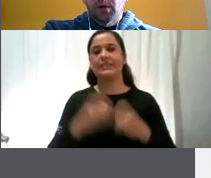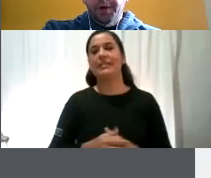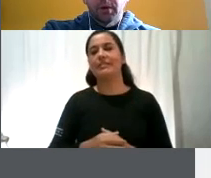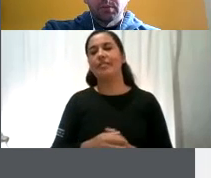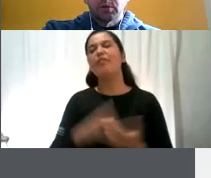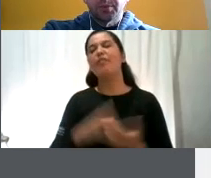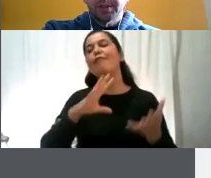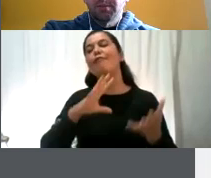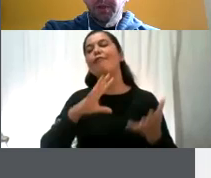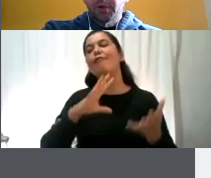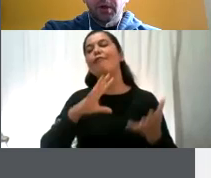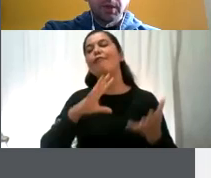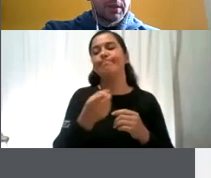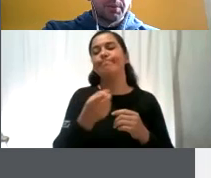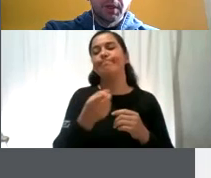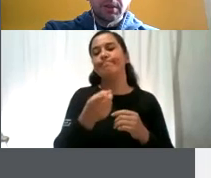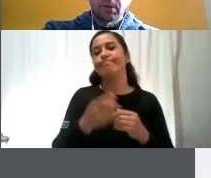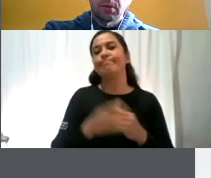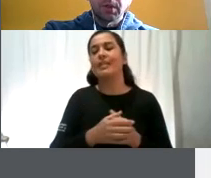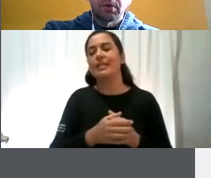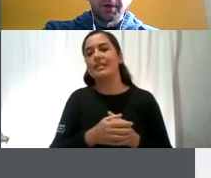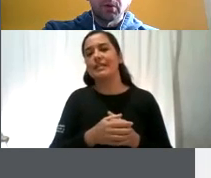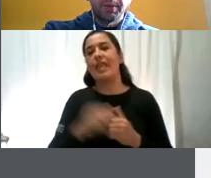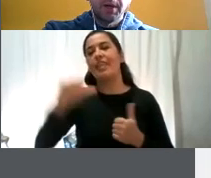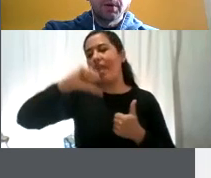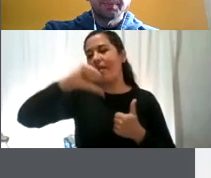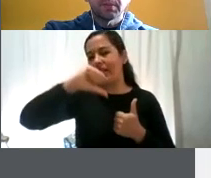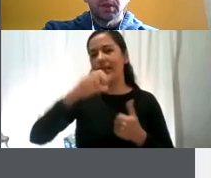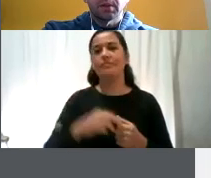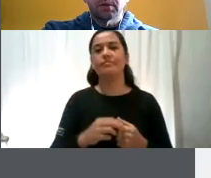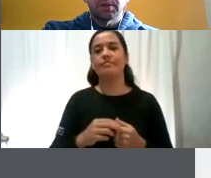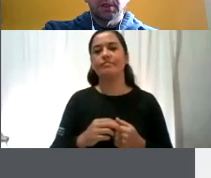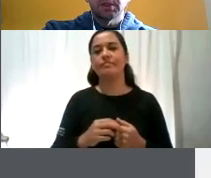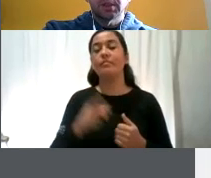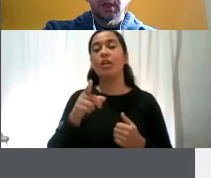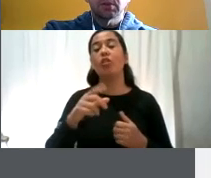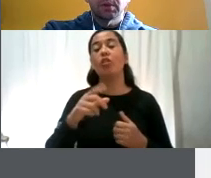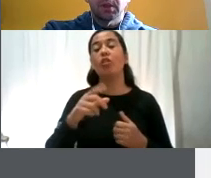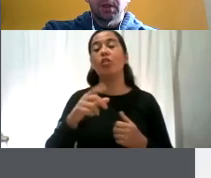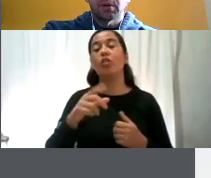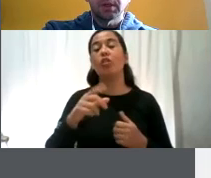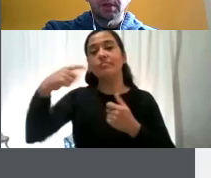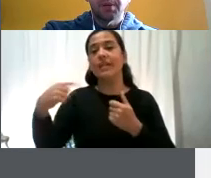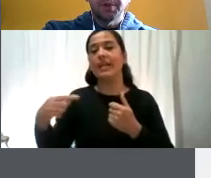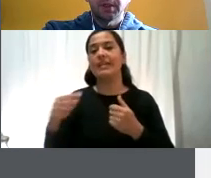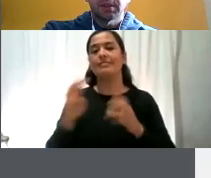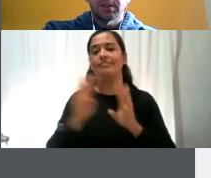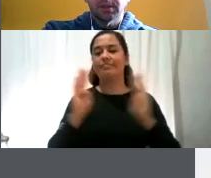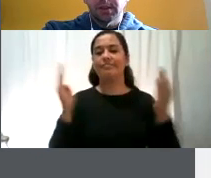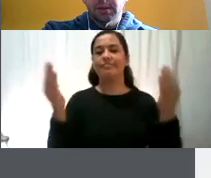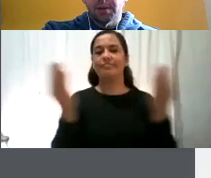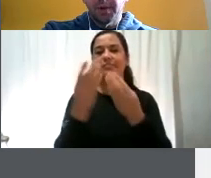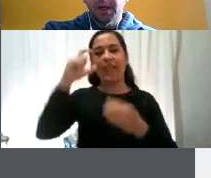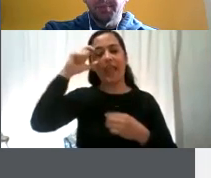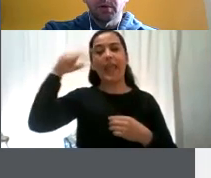el encofrado es mucho más simple porque no hay que hacer vigas, es todo un encofrado plano. Entonces, en ese caso, en lo que es rapidez,